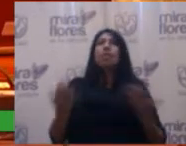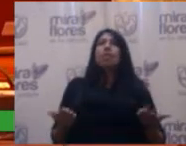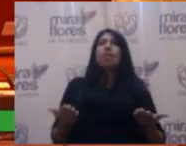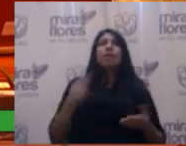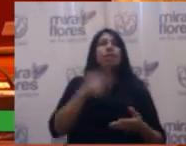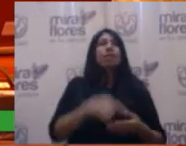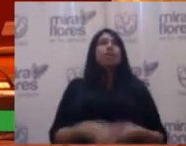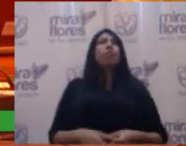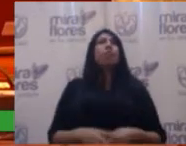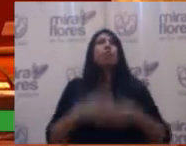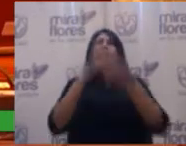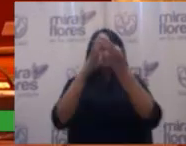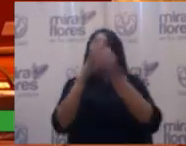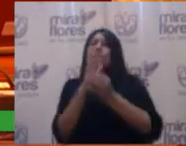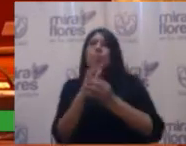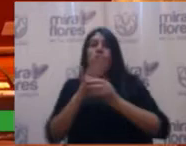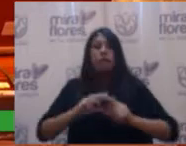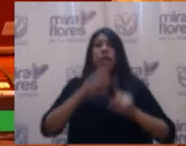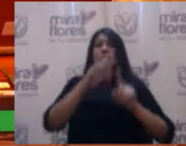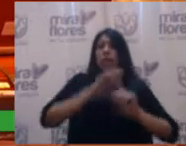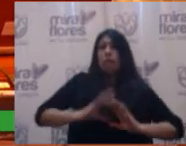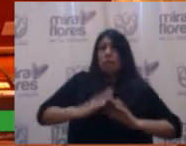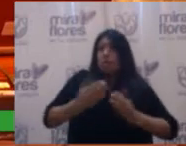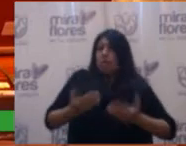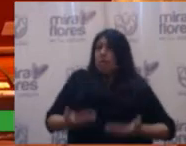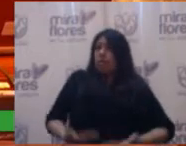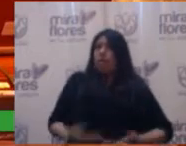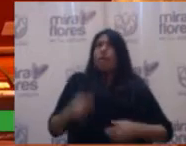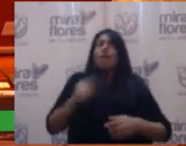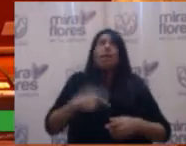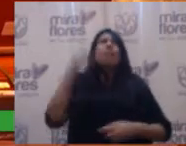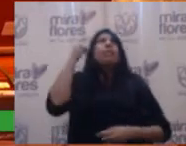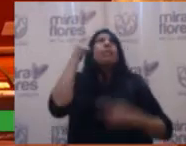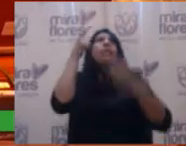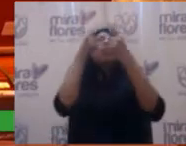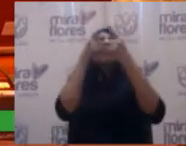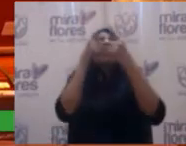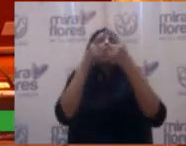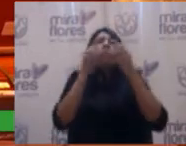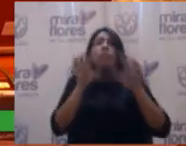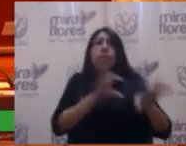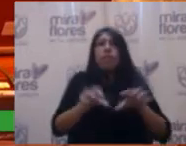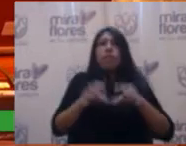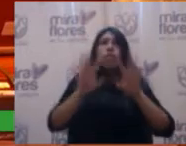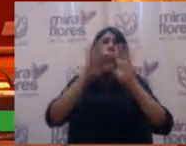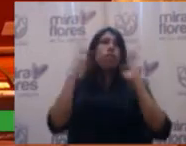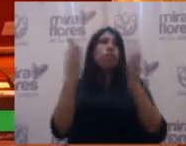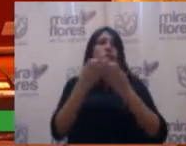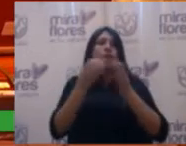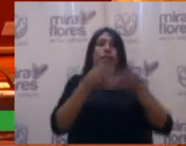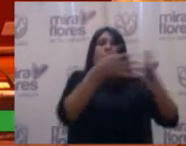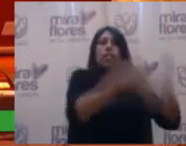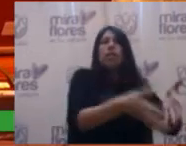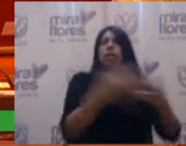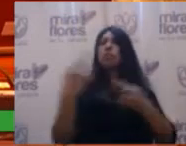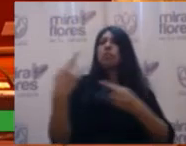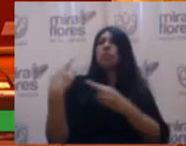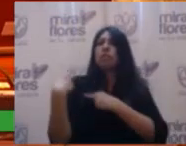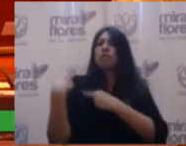esposa estaba embarazada, a pesar de que él había soñado con formar una familia, deja sus